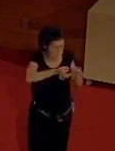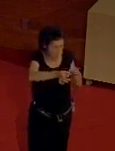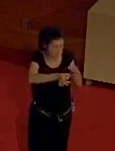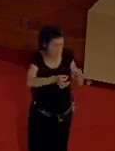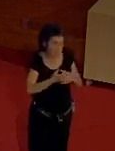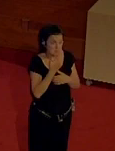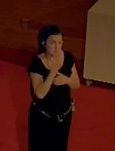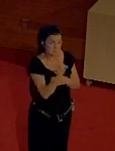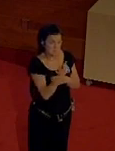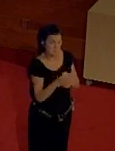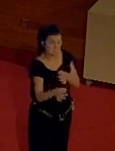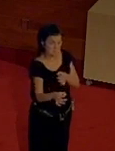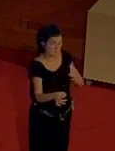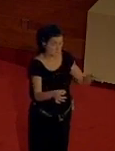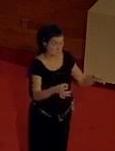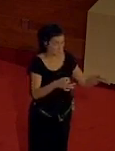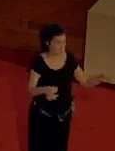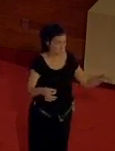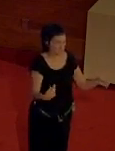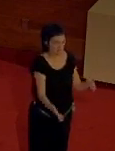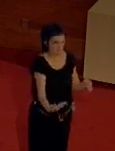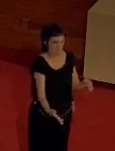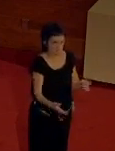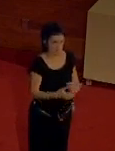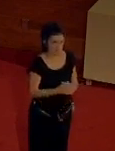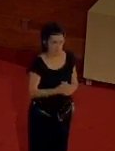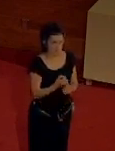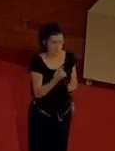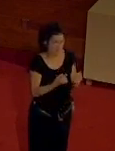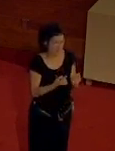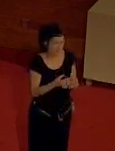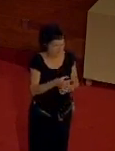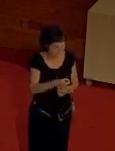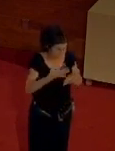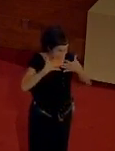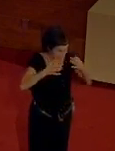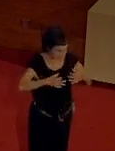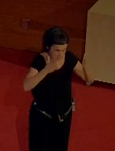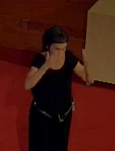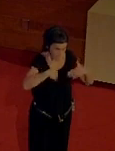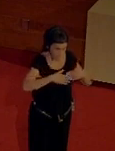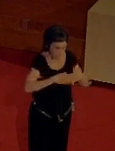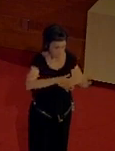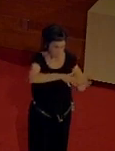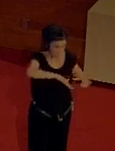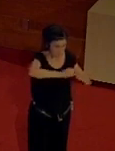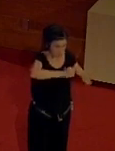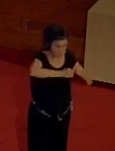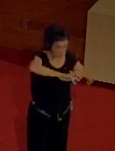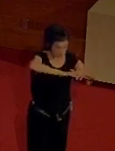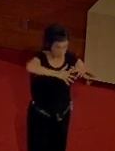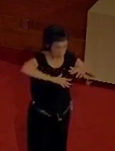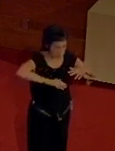separado no son nada que en algunos casos no son ni siquiera Islas sino arrecifes eh